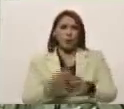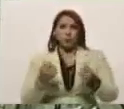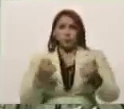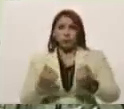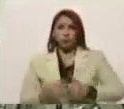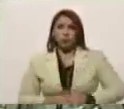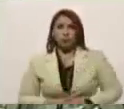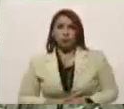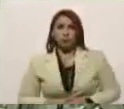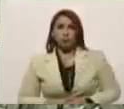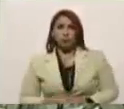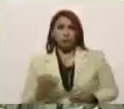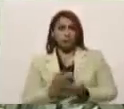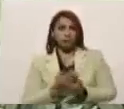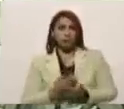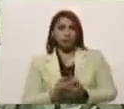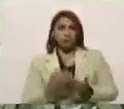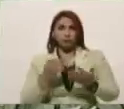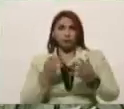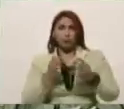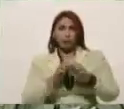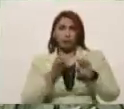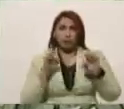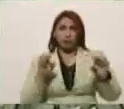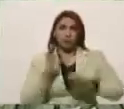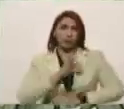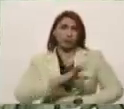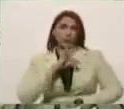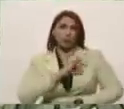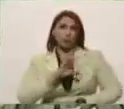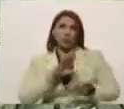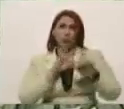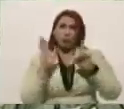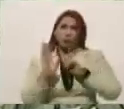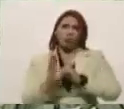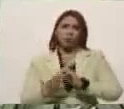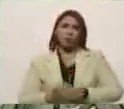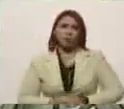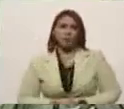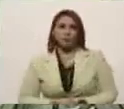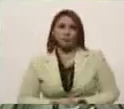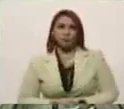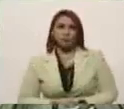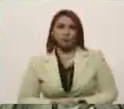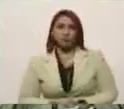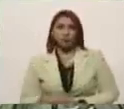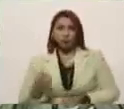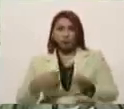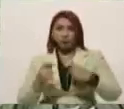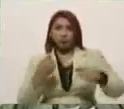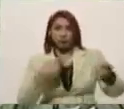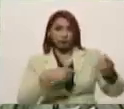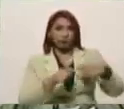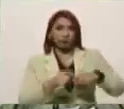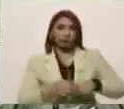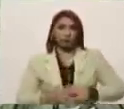económica, educativa, social, cultural, comercial,